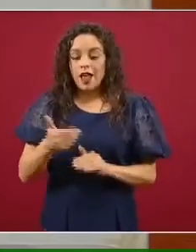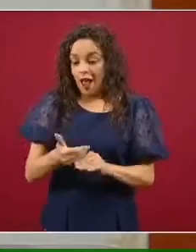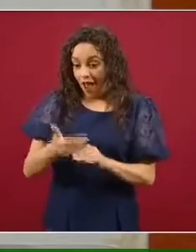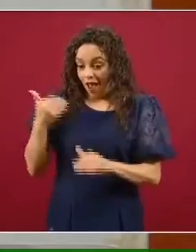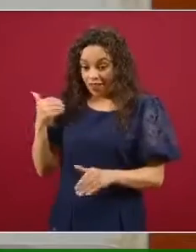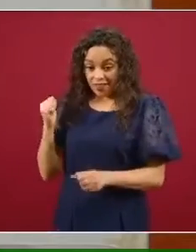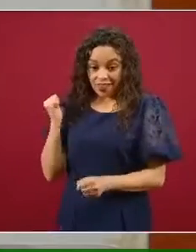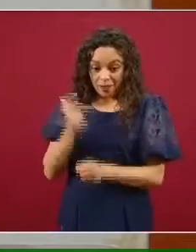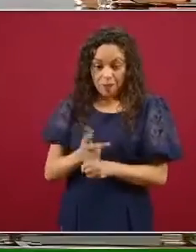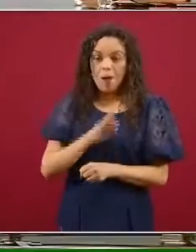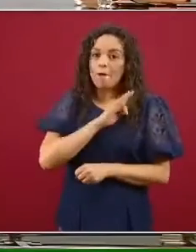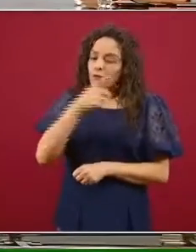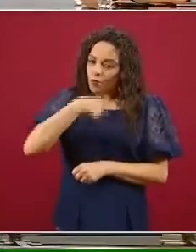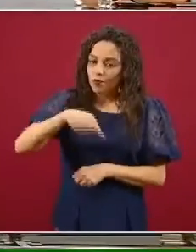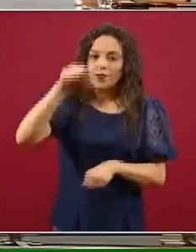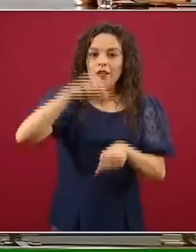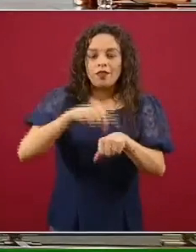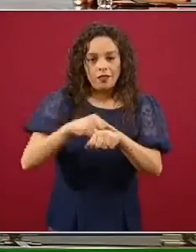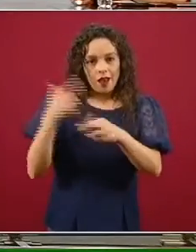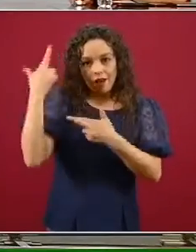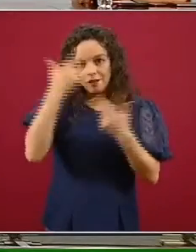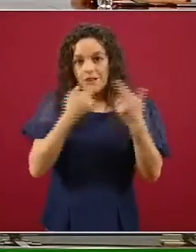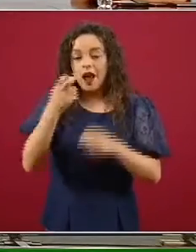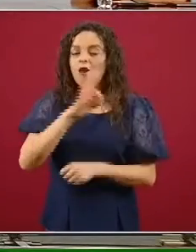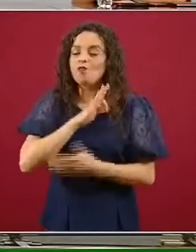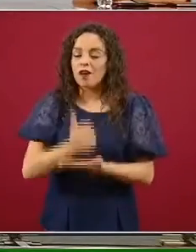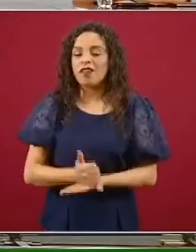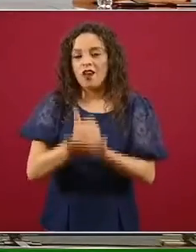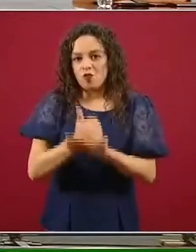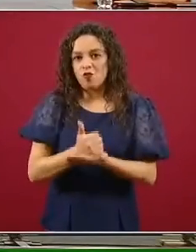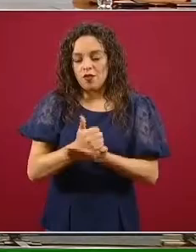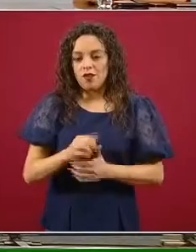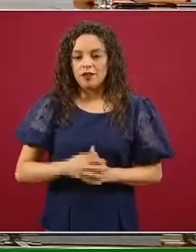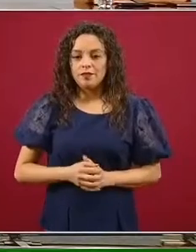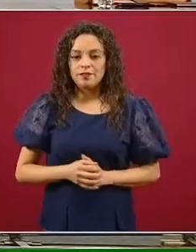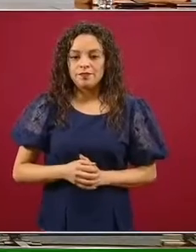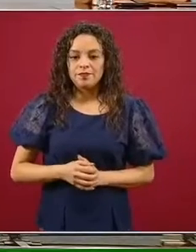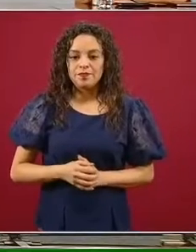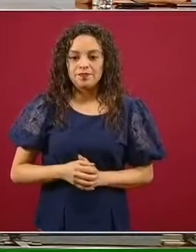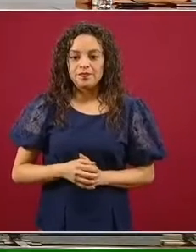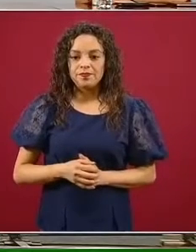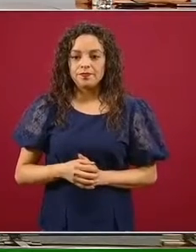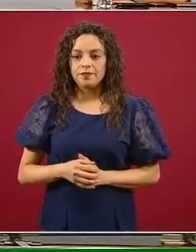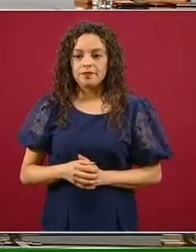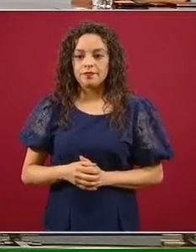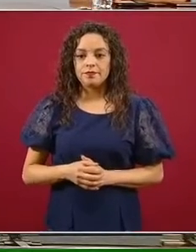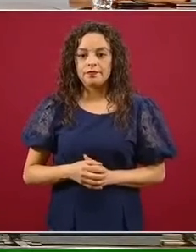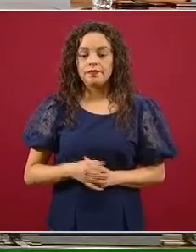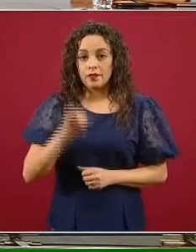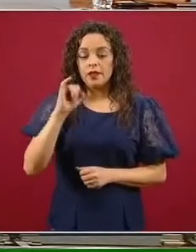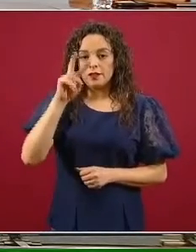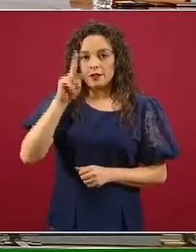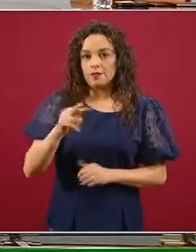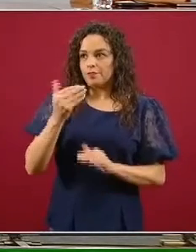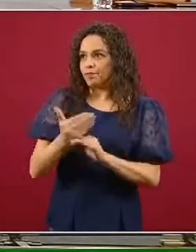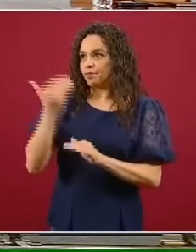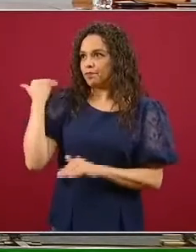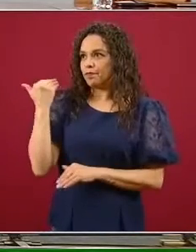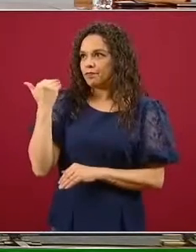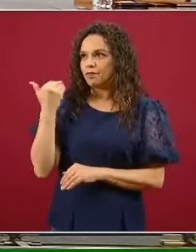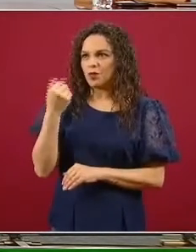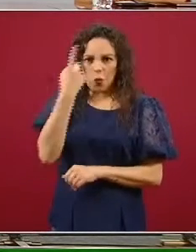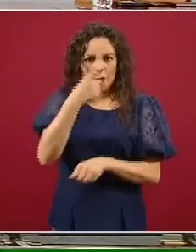salud. Gracias, doctora de la Torre. Respecto a lo que usted comenta, Daniela, efectivamente la semana pasada más o